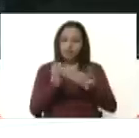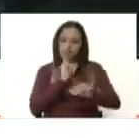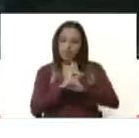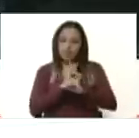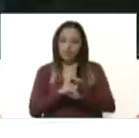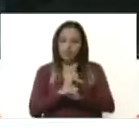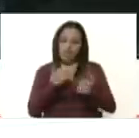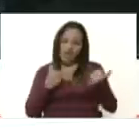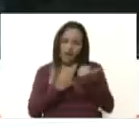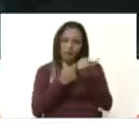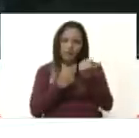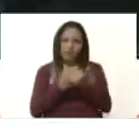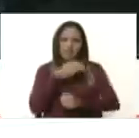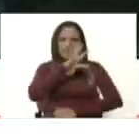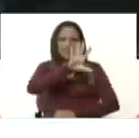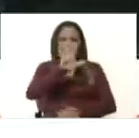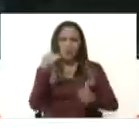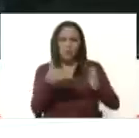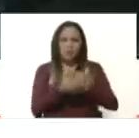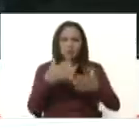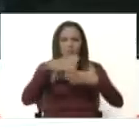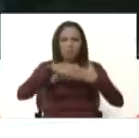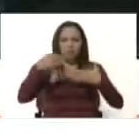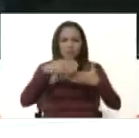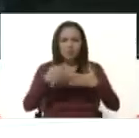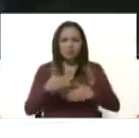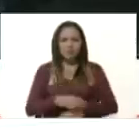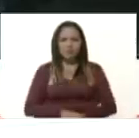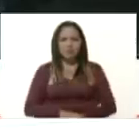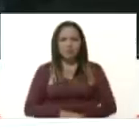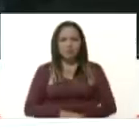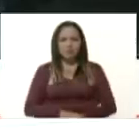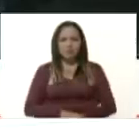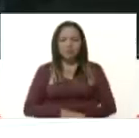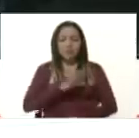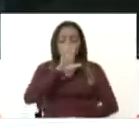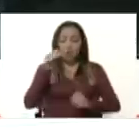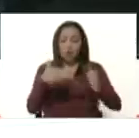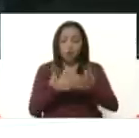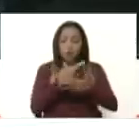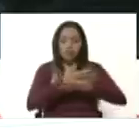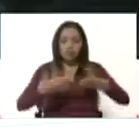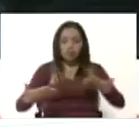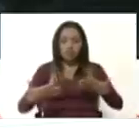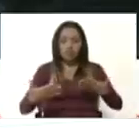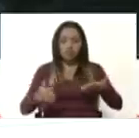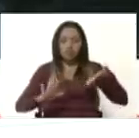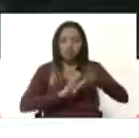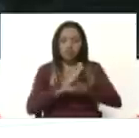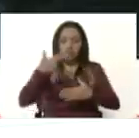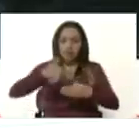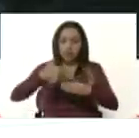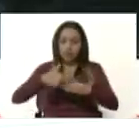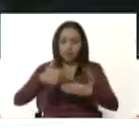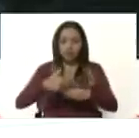respaldada por 5.000 millones de barriles de petróleo del bloque de Ayacucho.